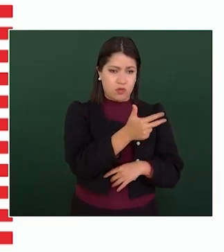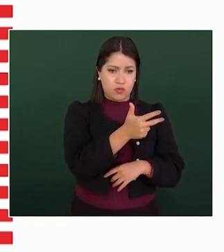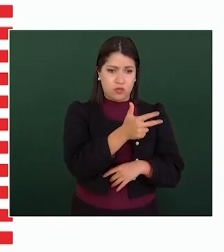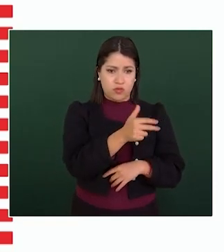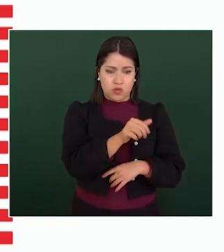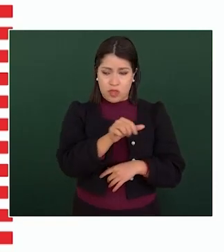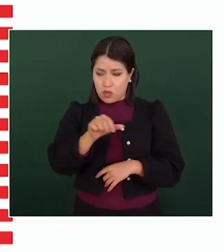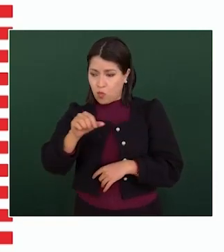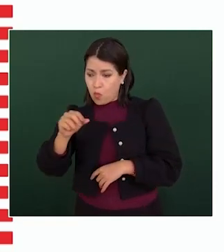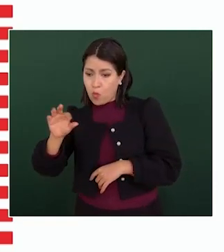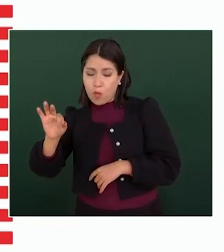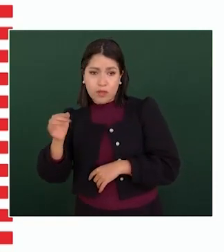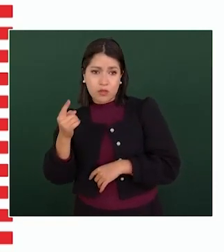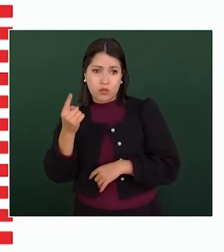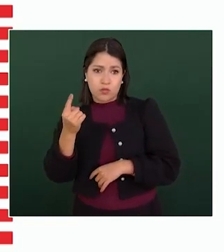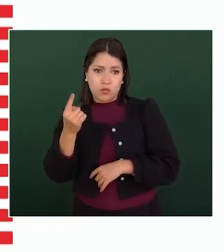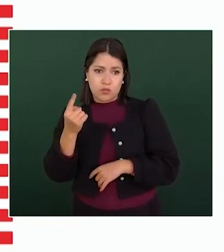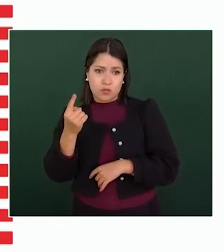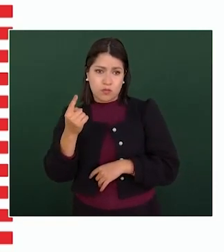48-41